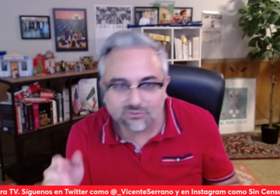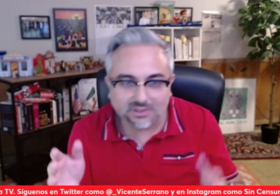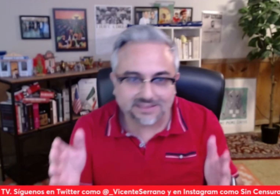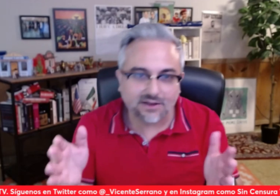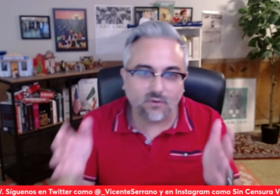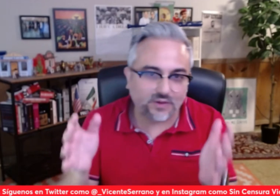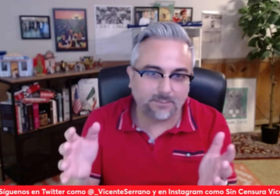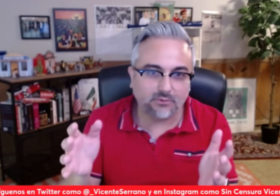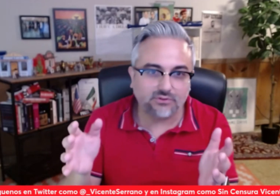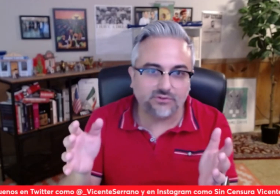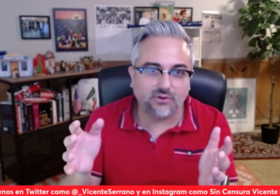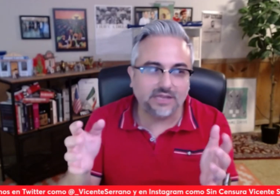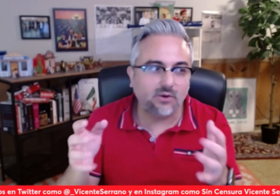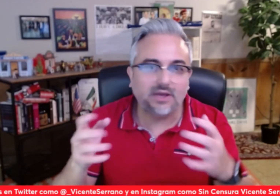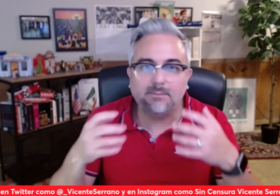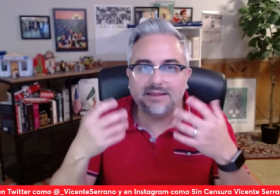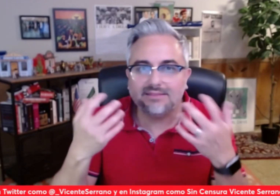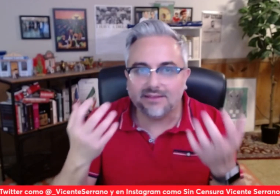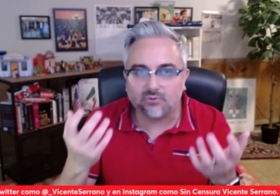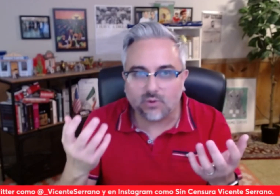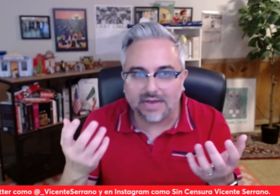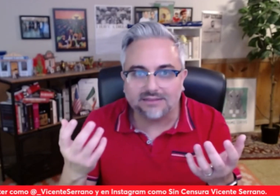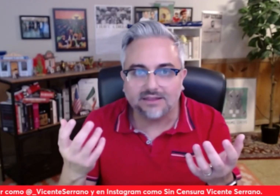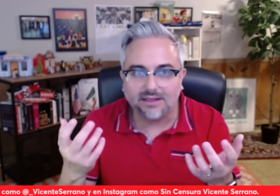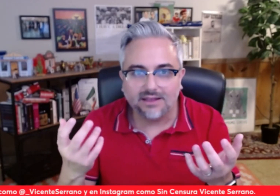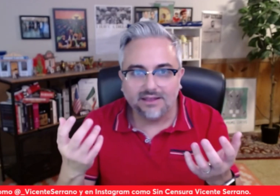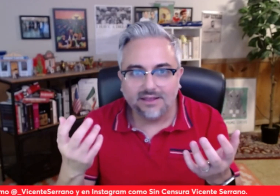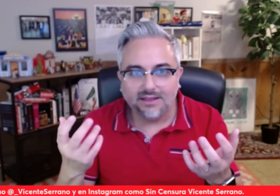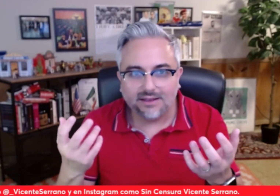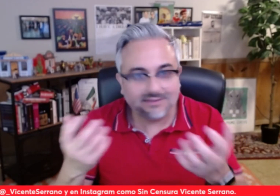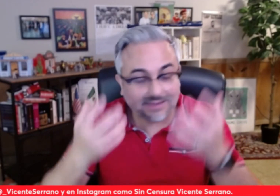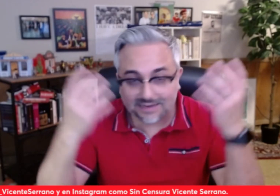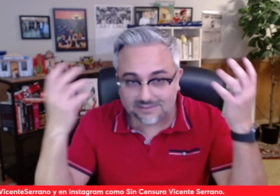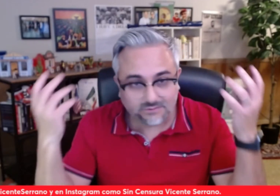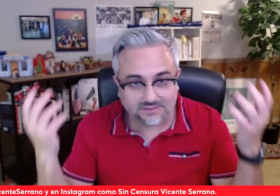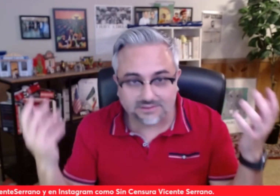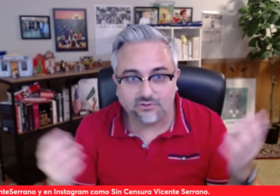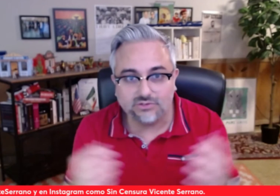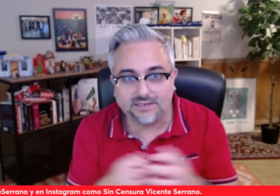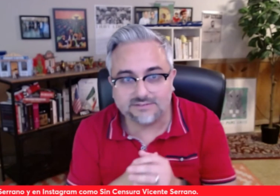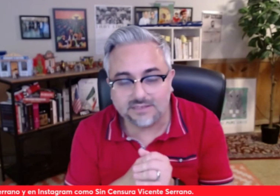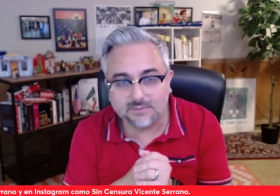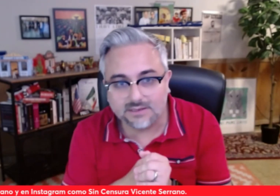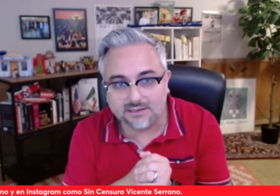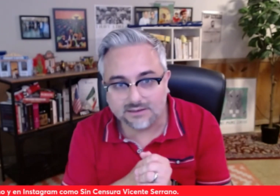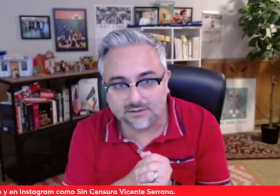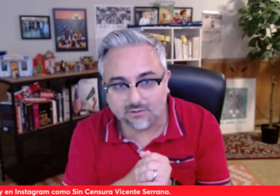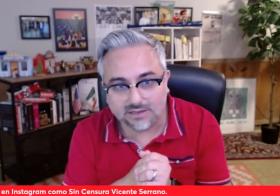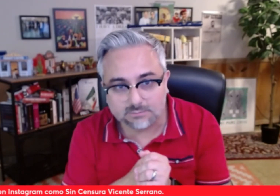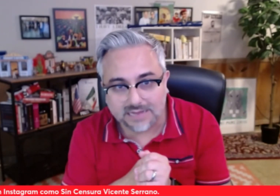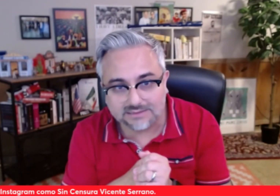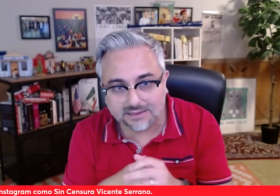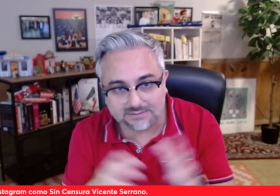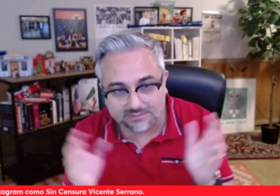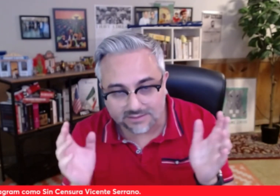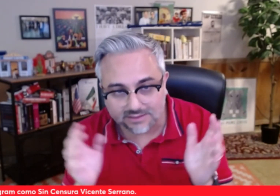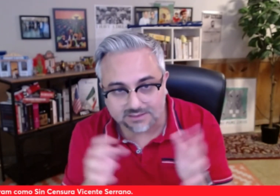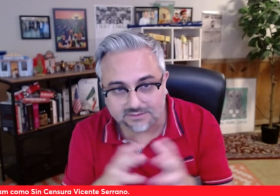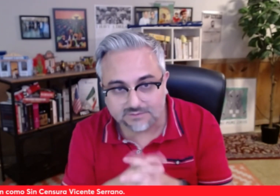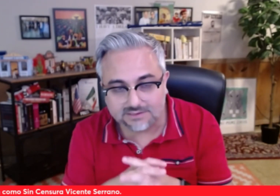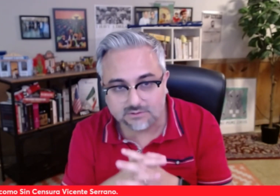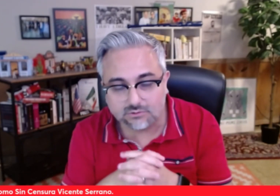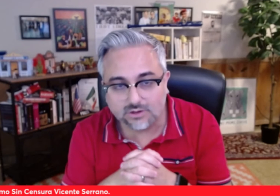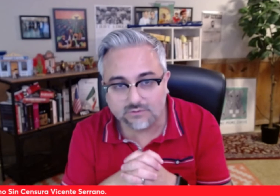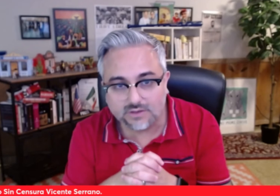Y esto entra en contraposición a lo que él plantea en su carta. En esta carta fantasiosa que escribe con las patas y llena